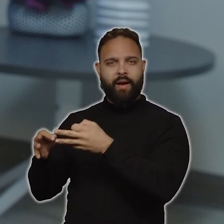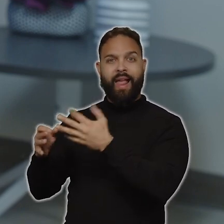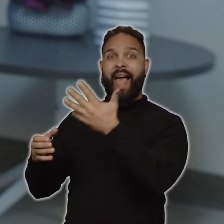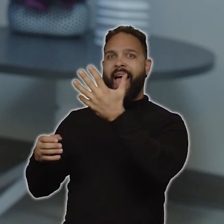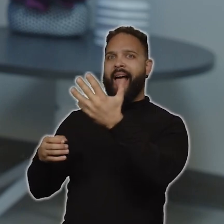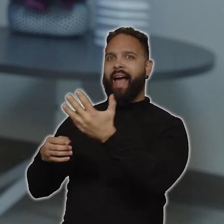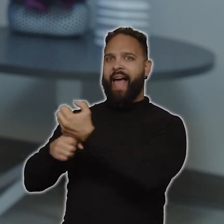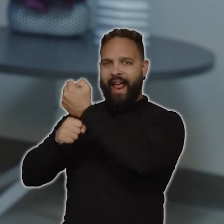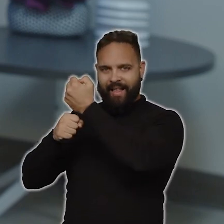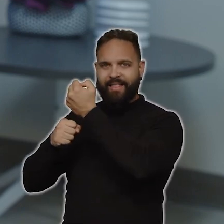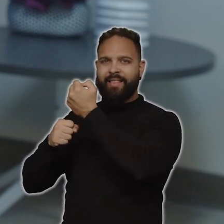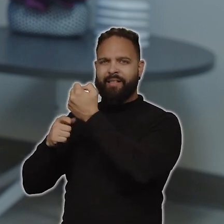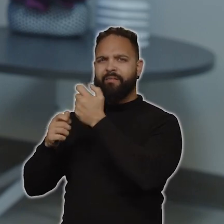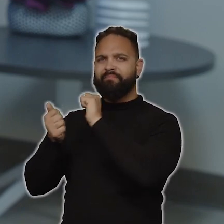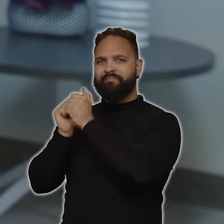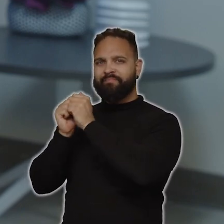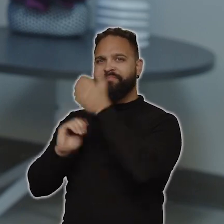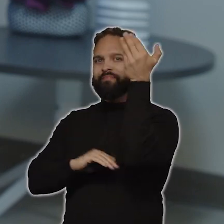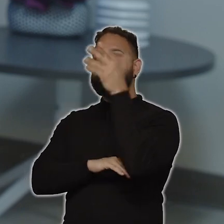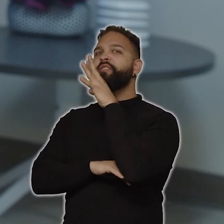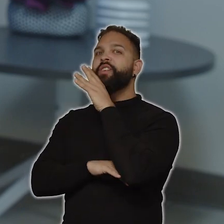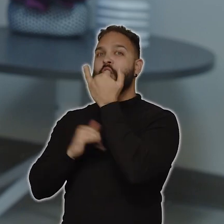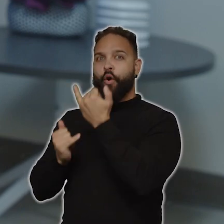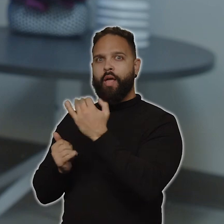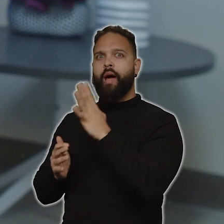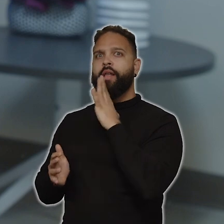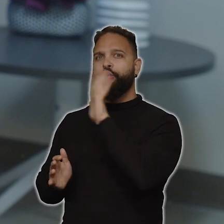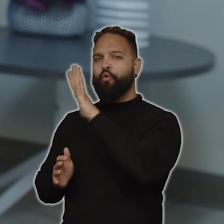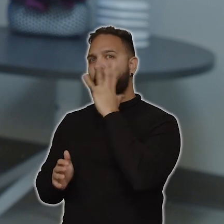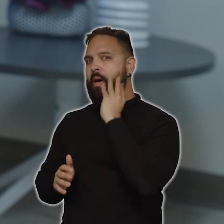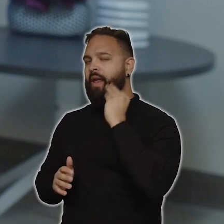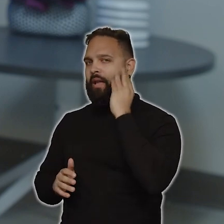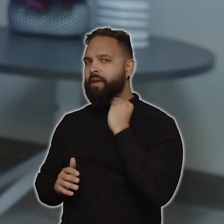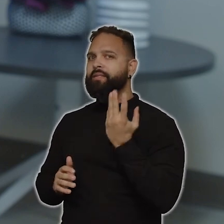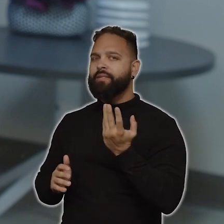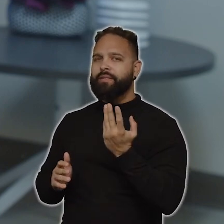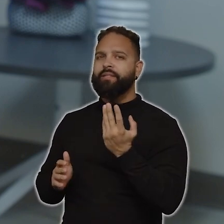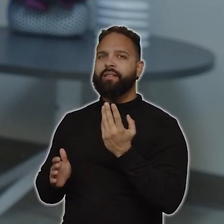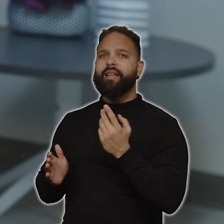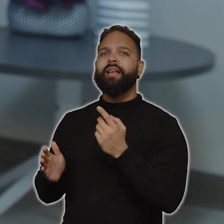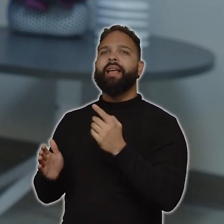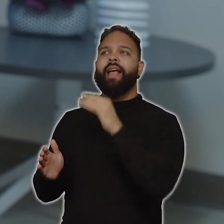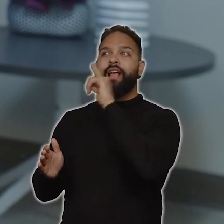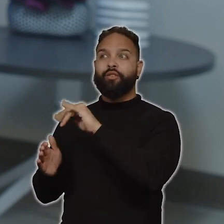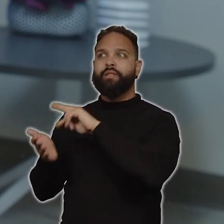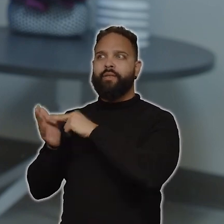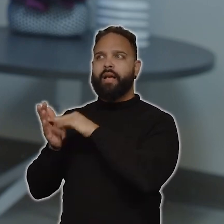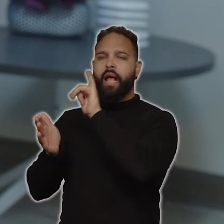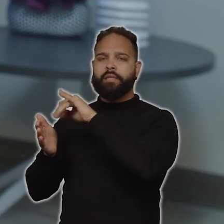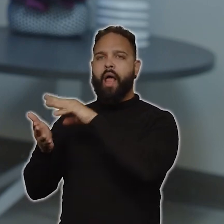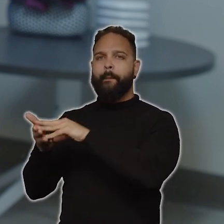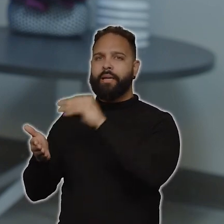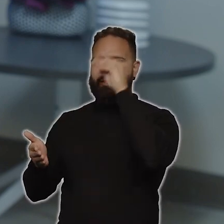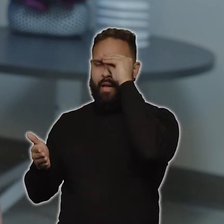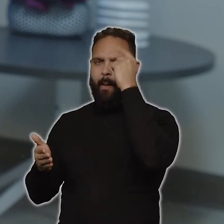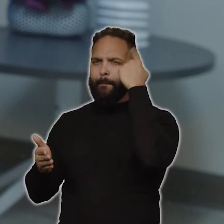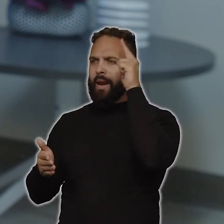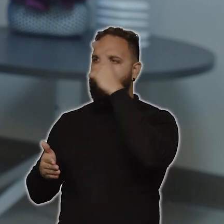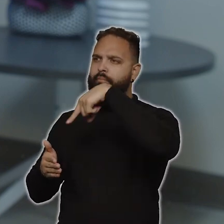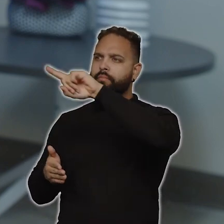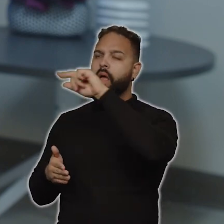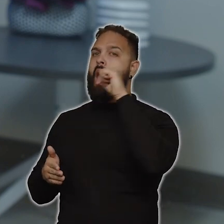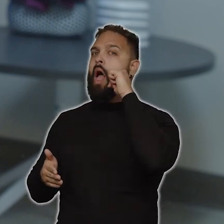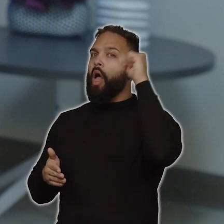ganaste el primer lugar, estamos aquí hablando hoy de tu experiencia. Así que a veces hay una lección para que los adultos